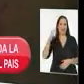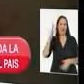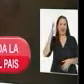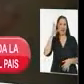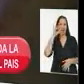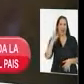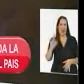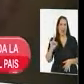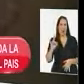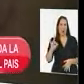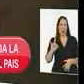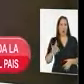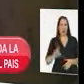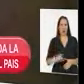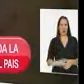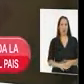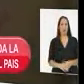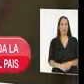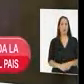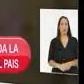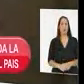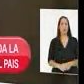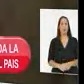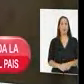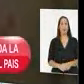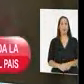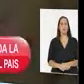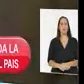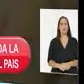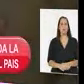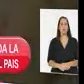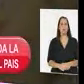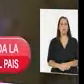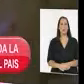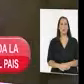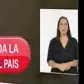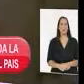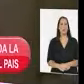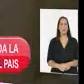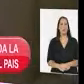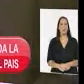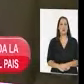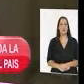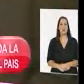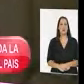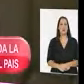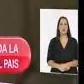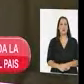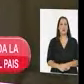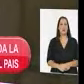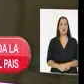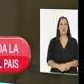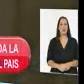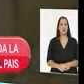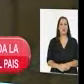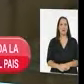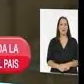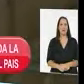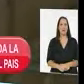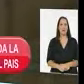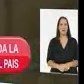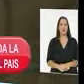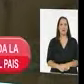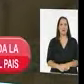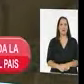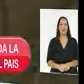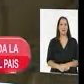fuera este que yo creo que ellos buscan, que es terminar polarizando en los dos, que Cristina sea candidata y termine sacando 35 o 40